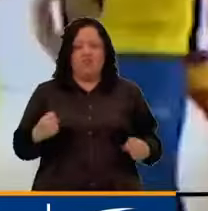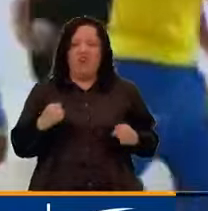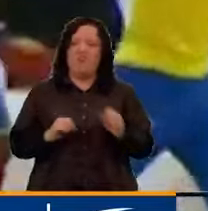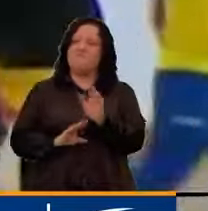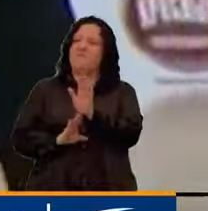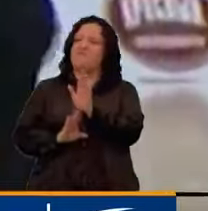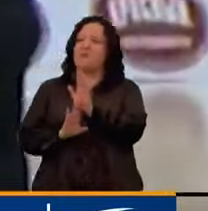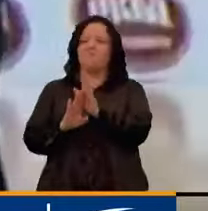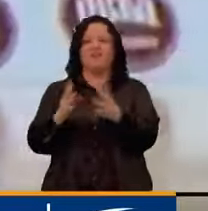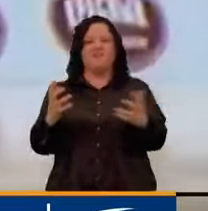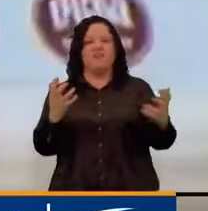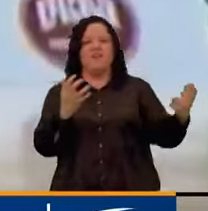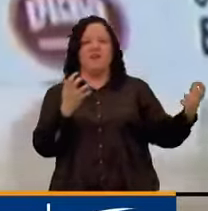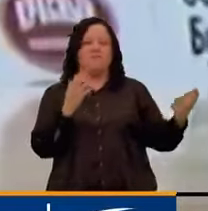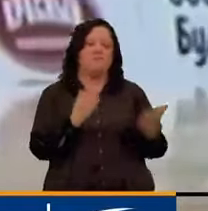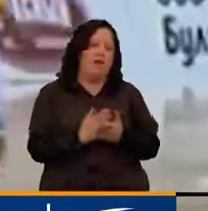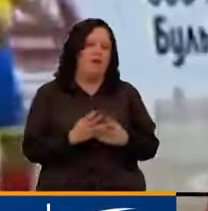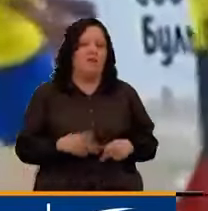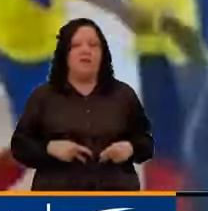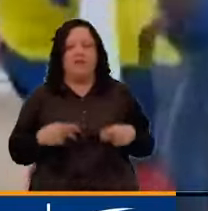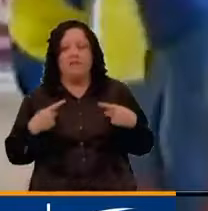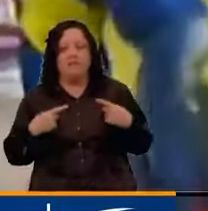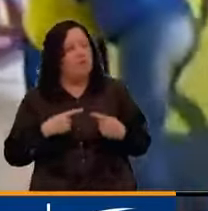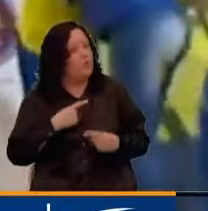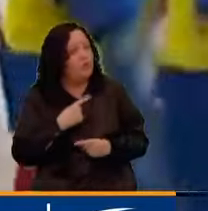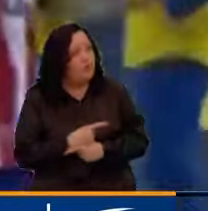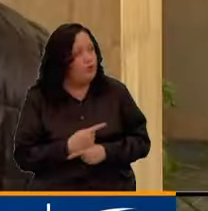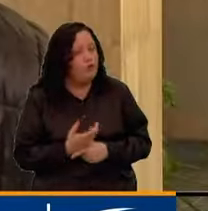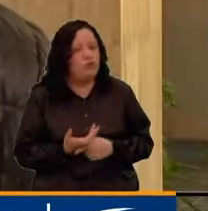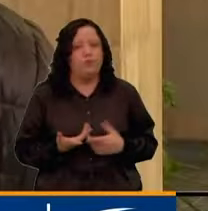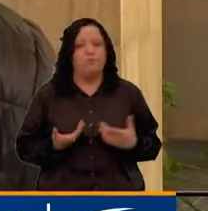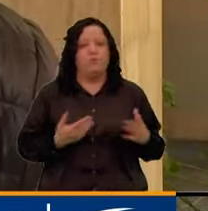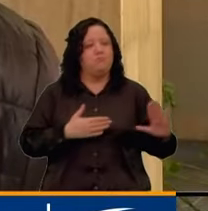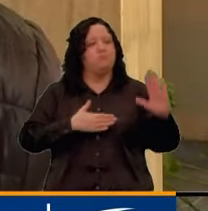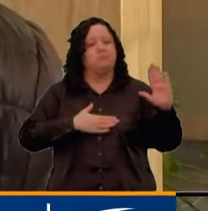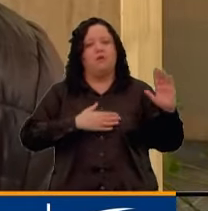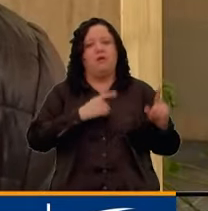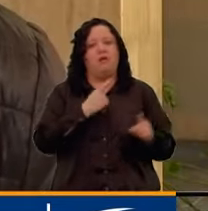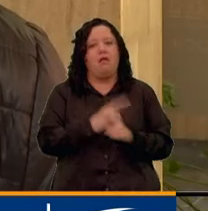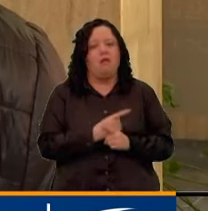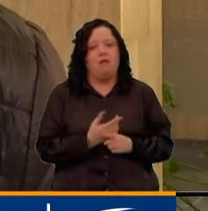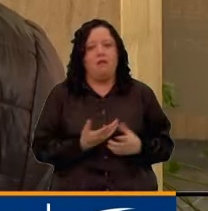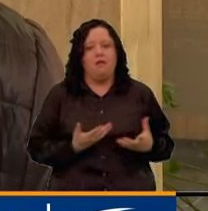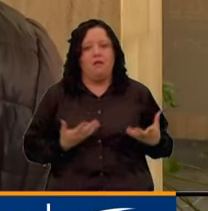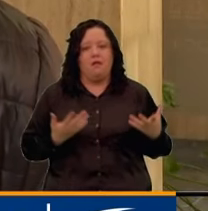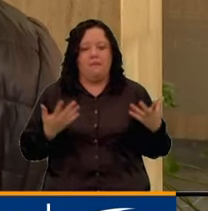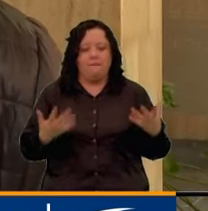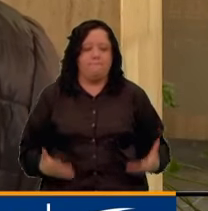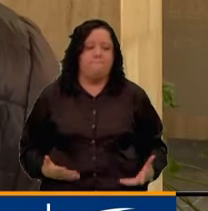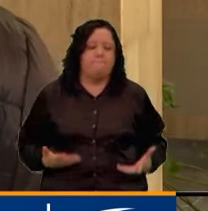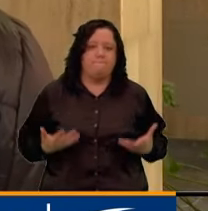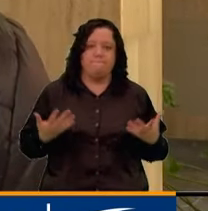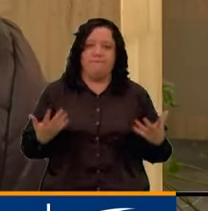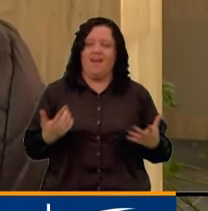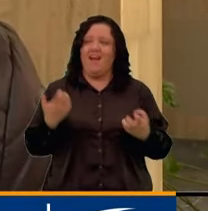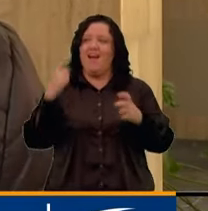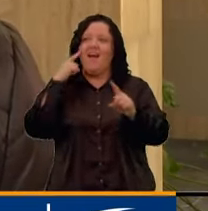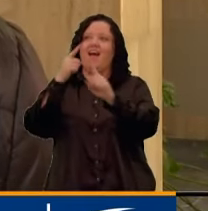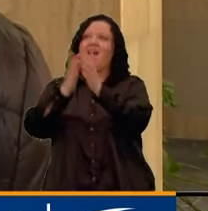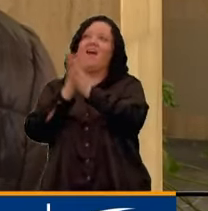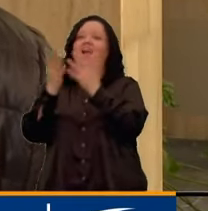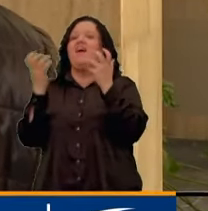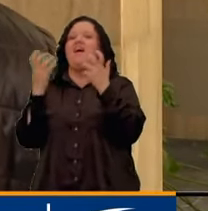pero por cosas de la vida, por el incumplimiento, por la falta de palabra, no pude ejercer todas las ilusiones y los deseos